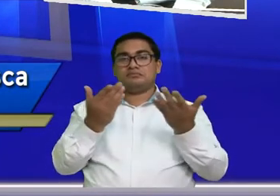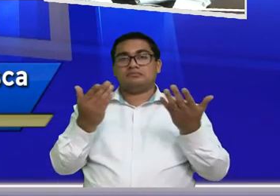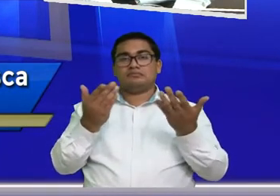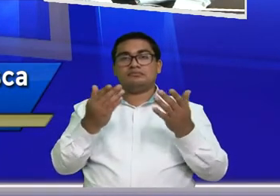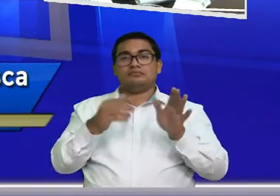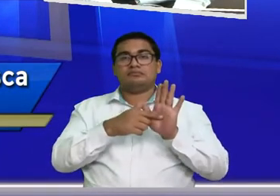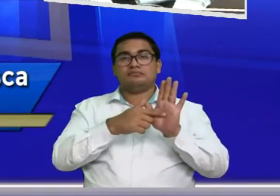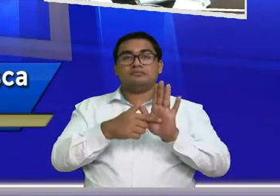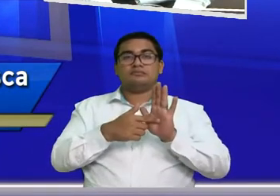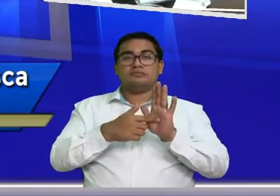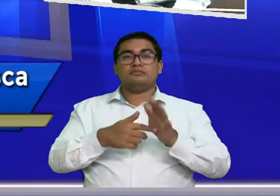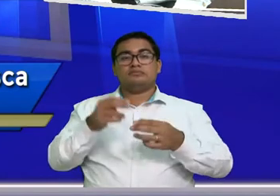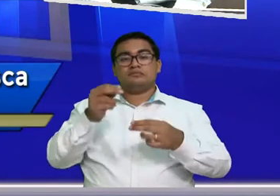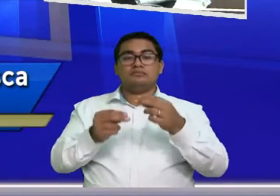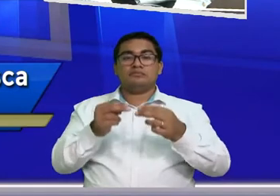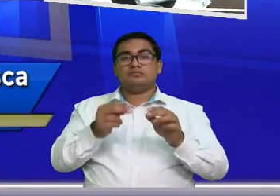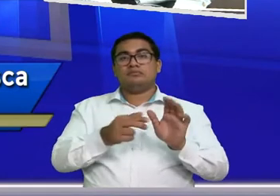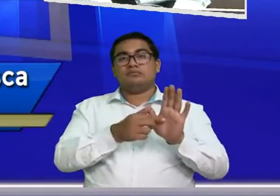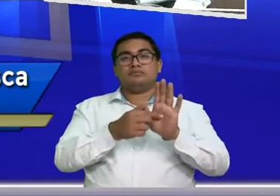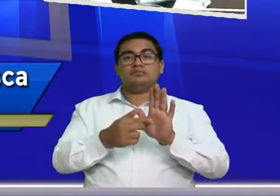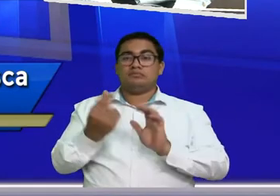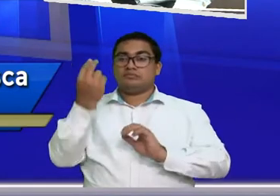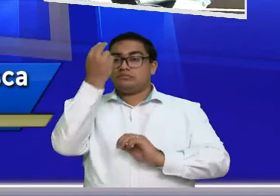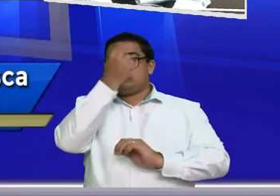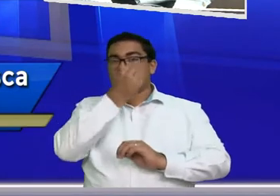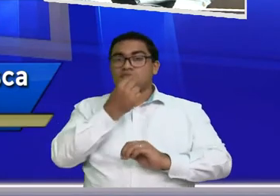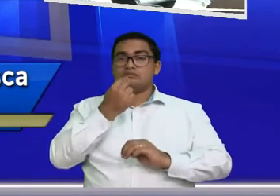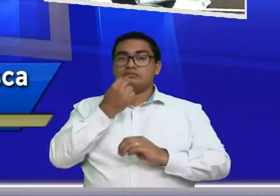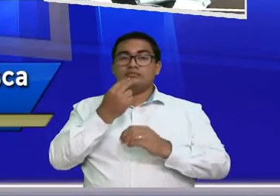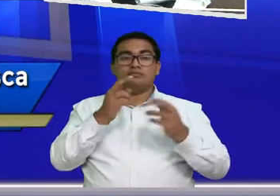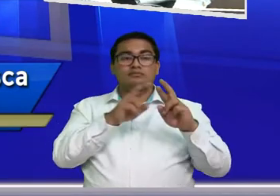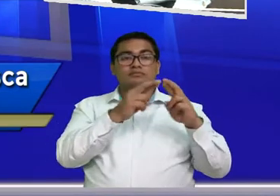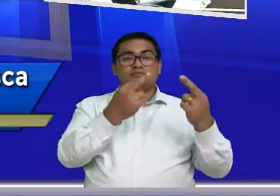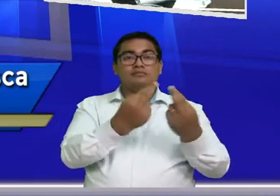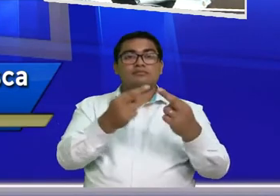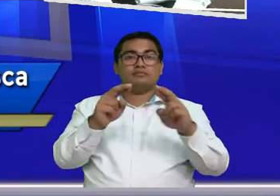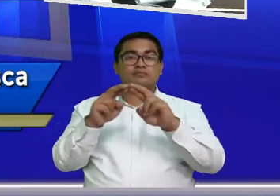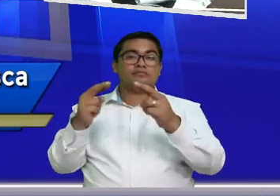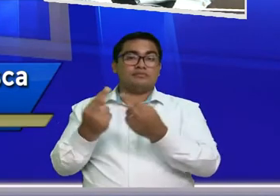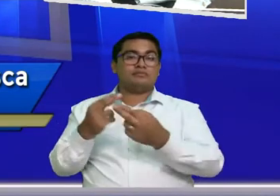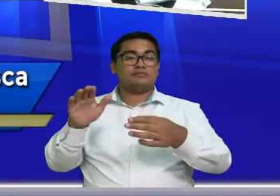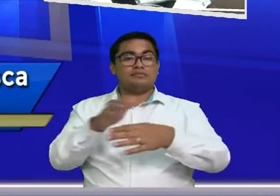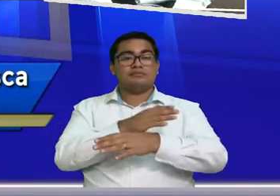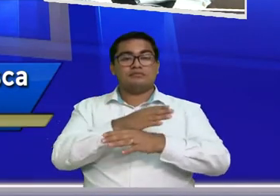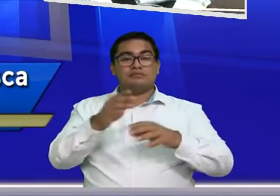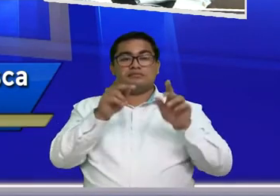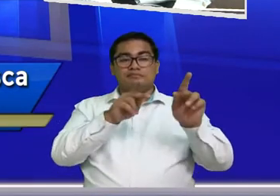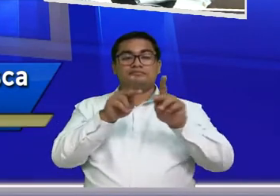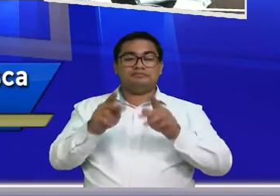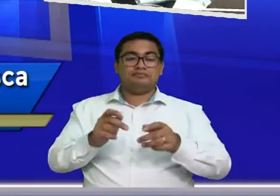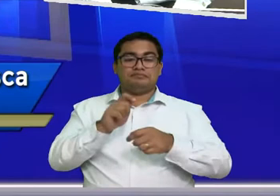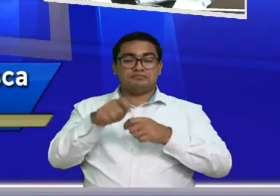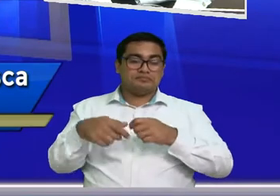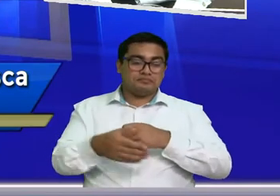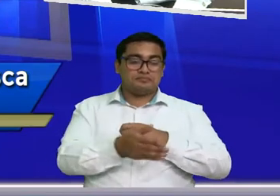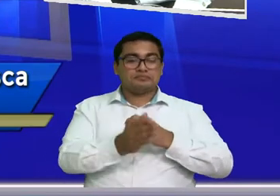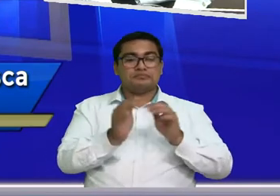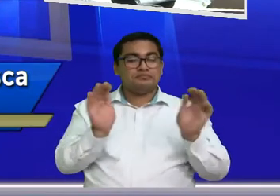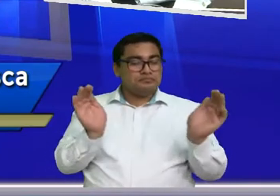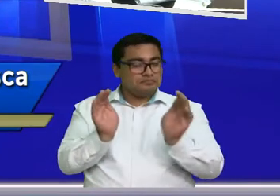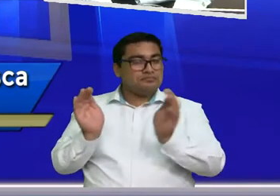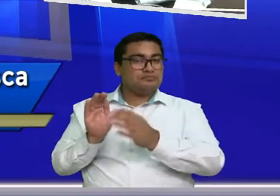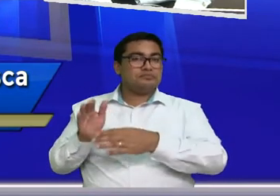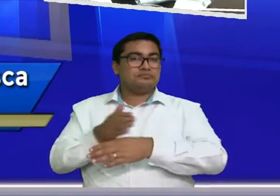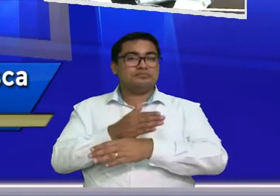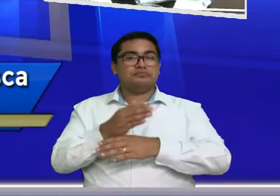que garantizan esos números que usted le consulta a partir de los encuentros con los pequeños productores, pequeños pescadores, porque